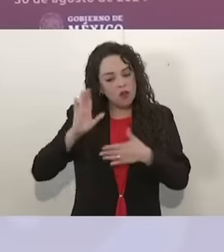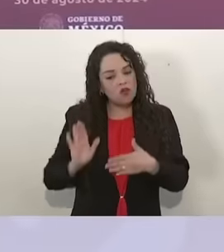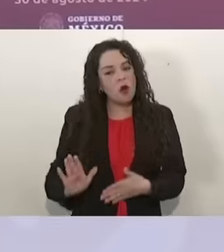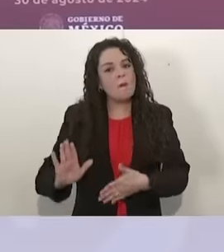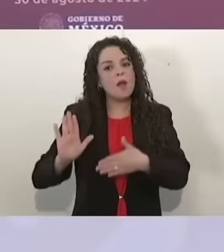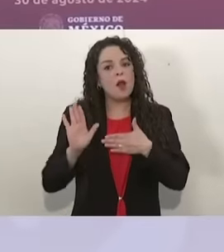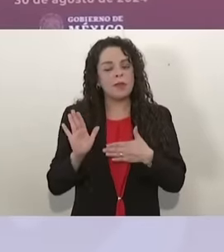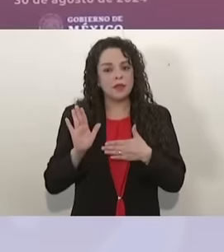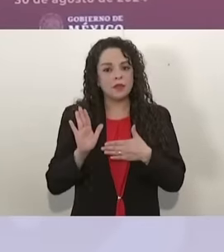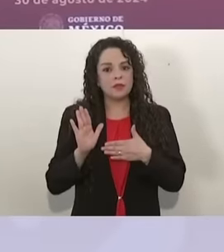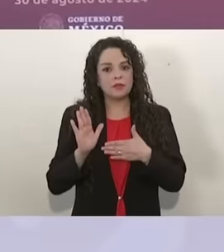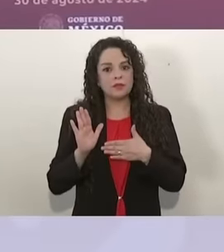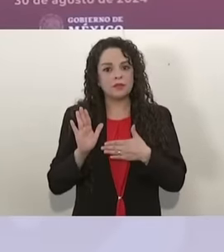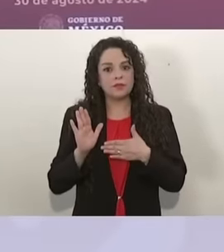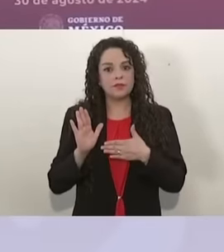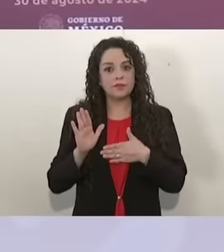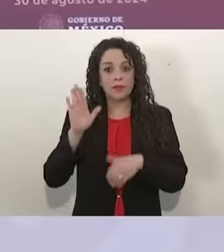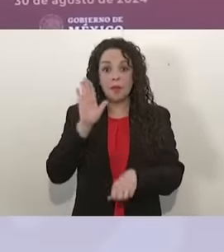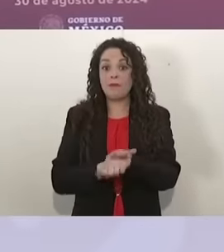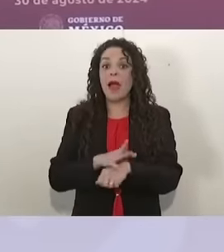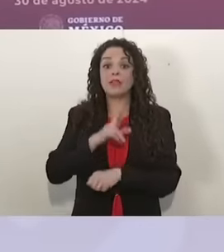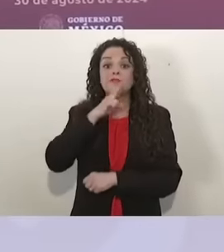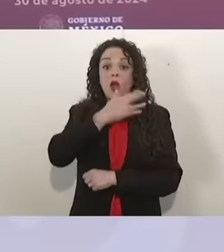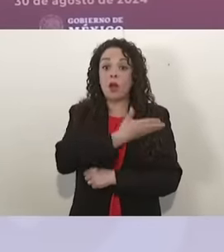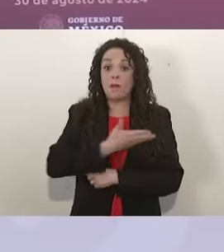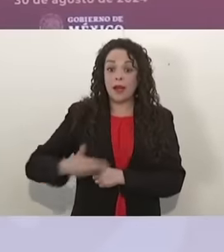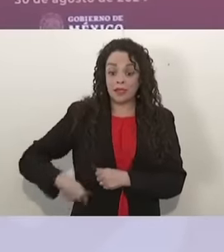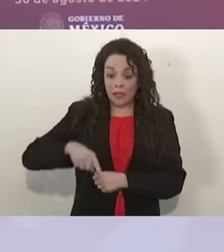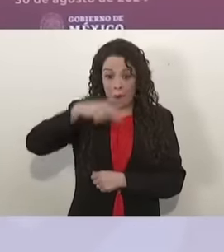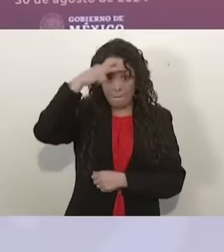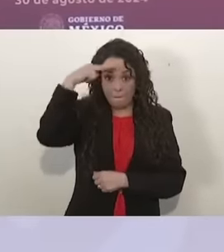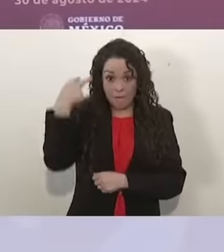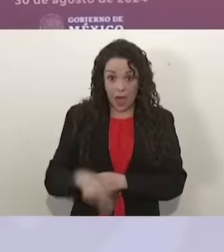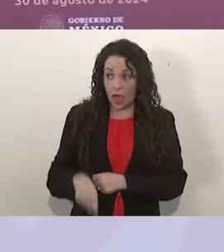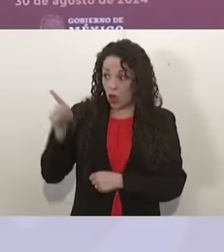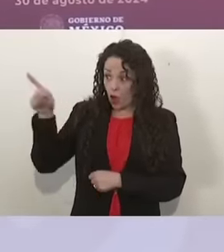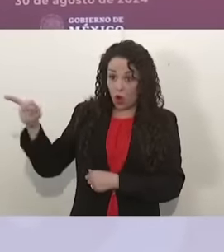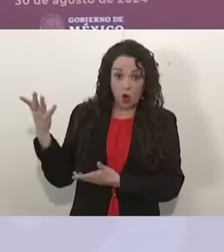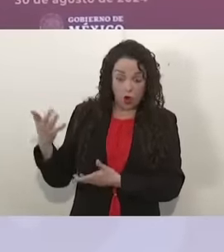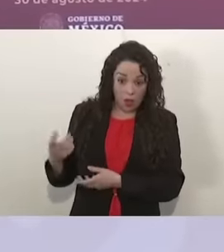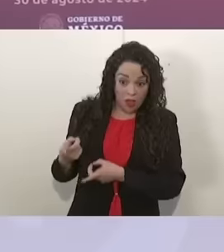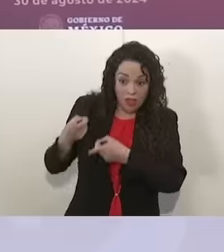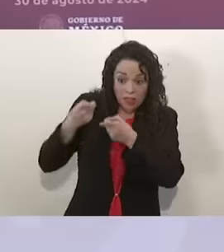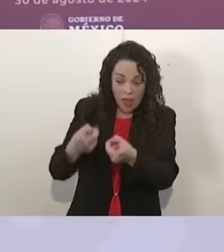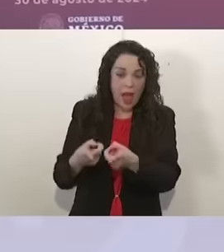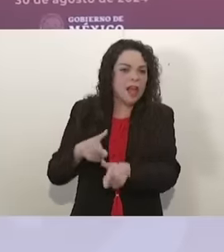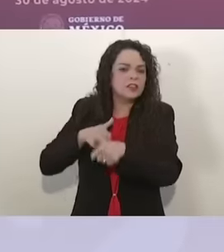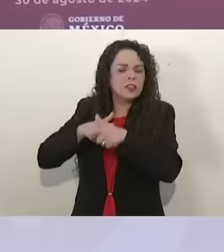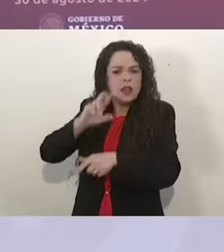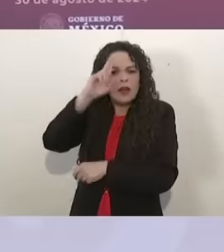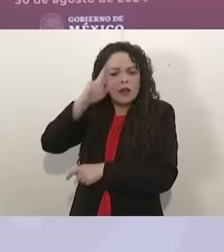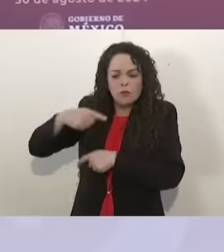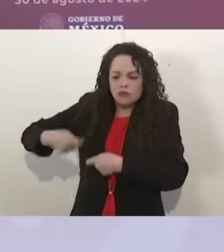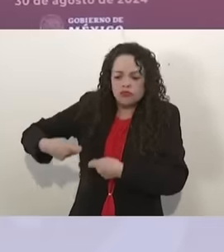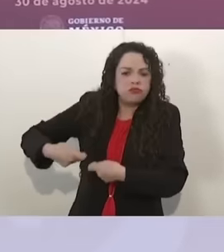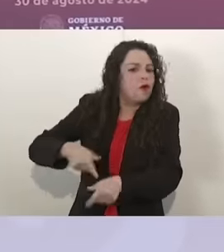a guardar el legado del mejor presidente que ha tenido nuestro país, de Andrés Manuel López Obrador.